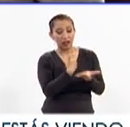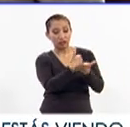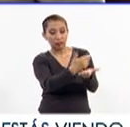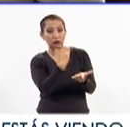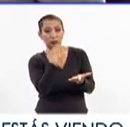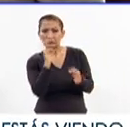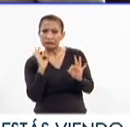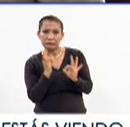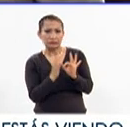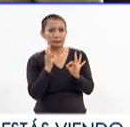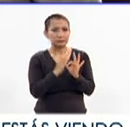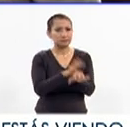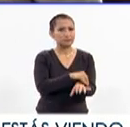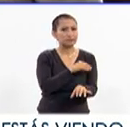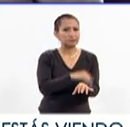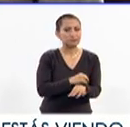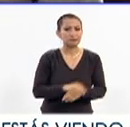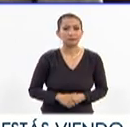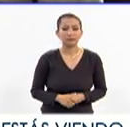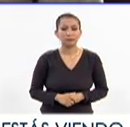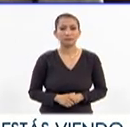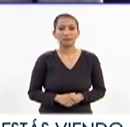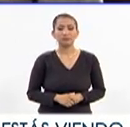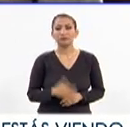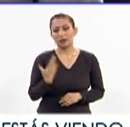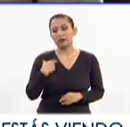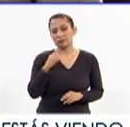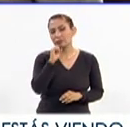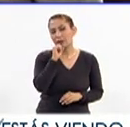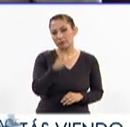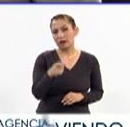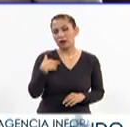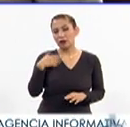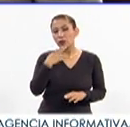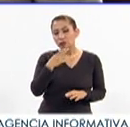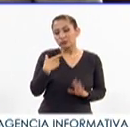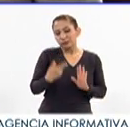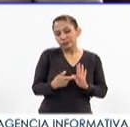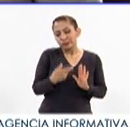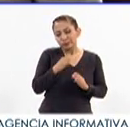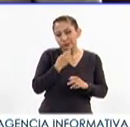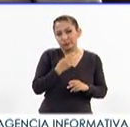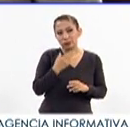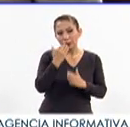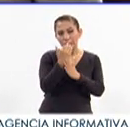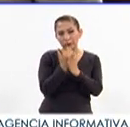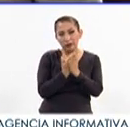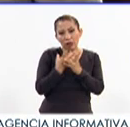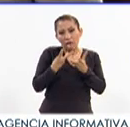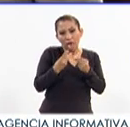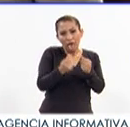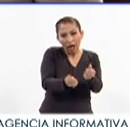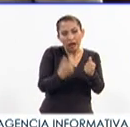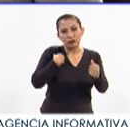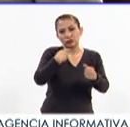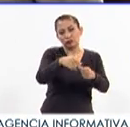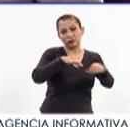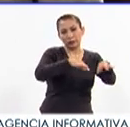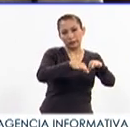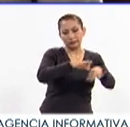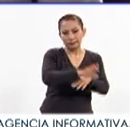un uso eficiente de este recurso y por consiguiente con ese uso eficiente poder reducir los costos operativos que